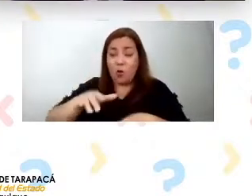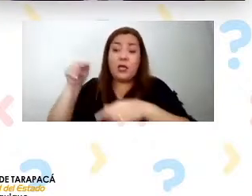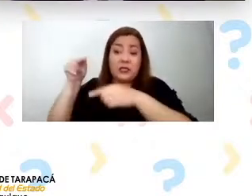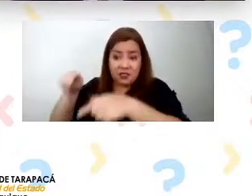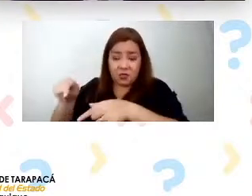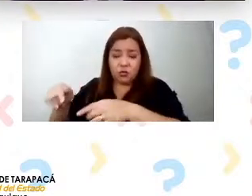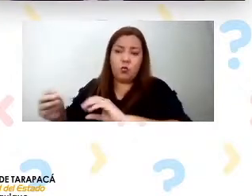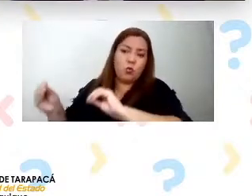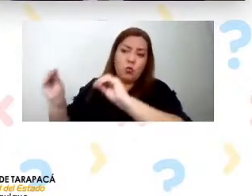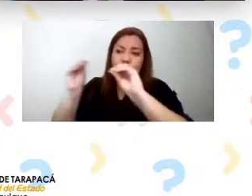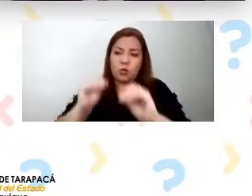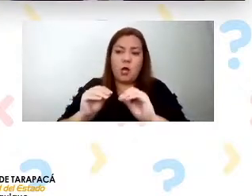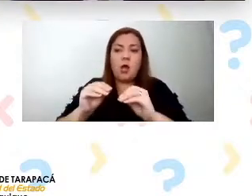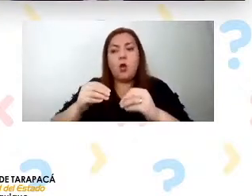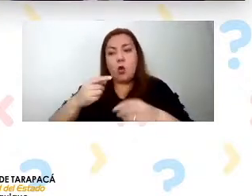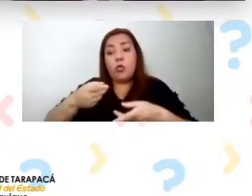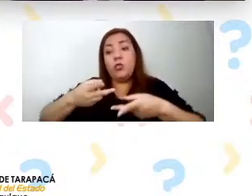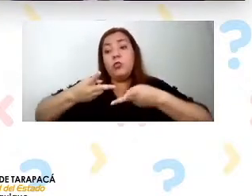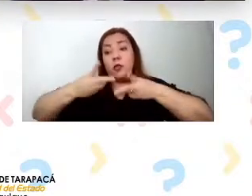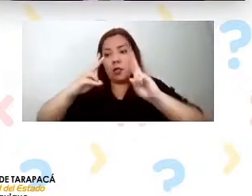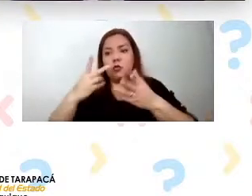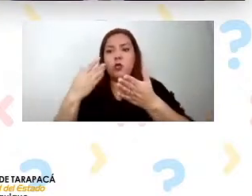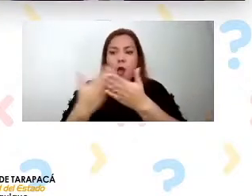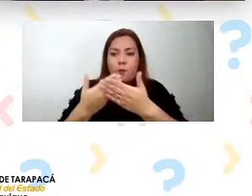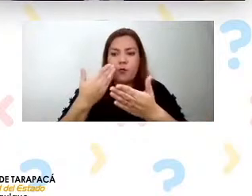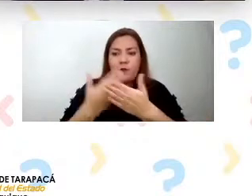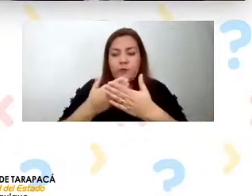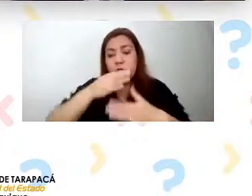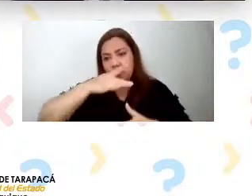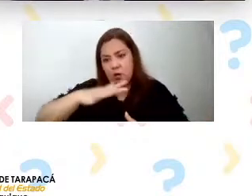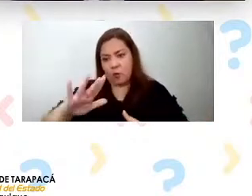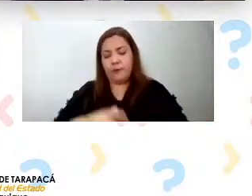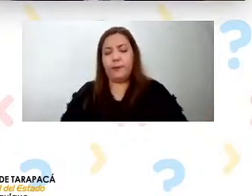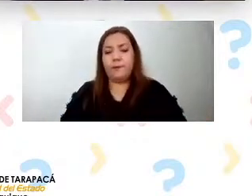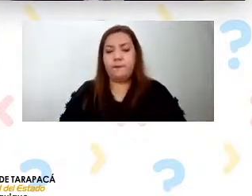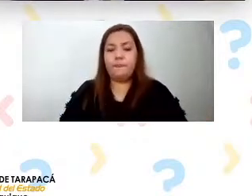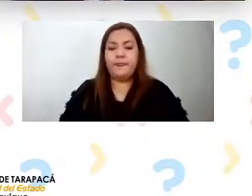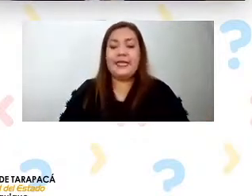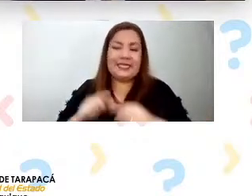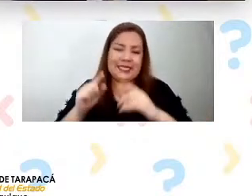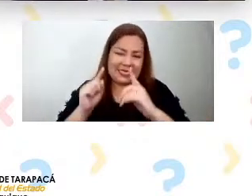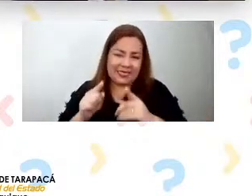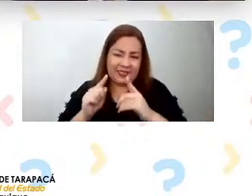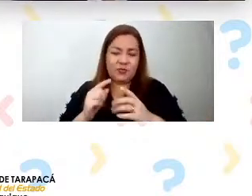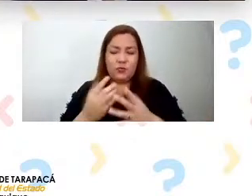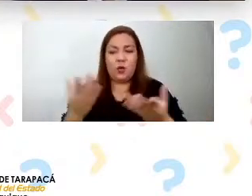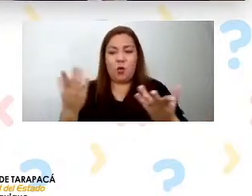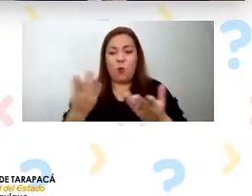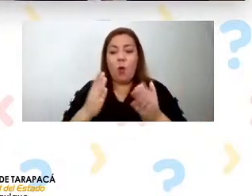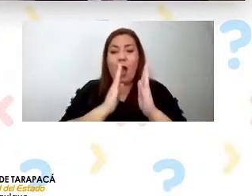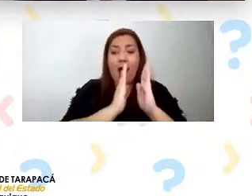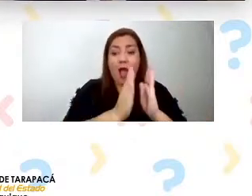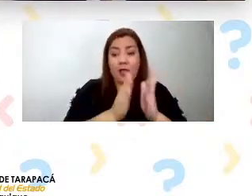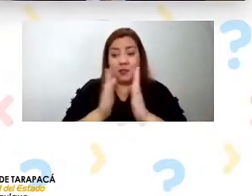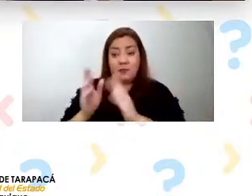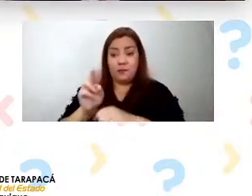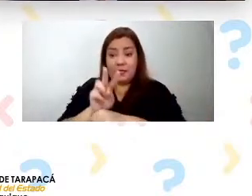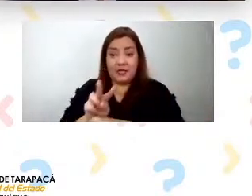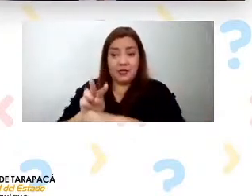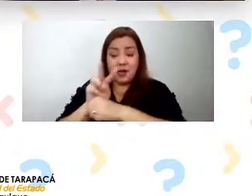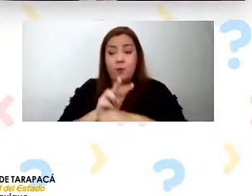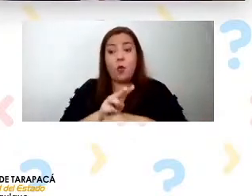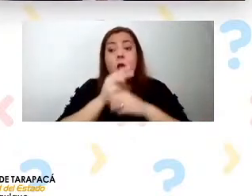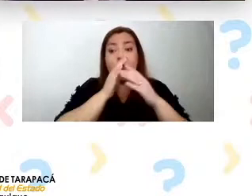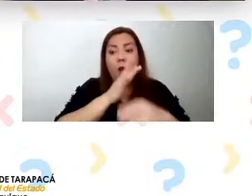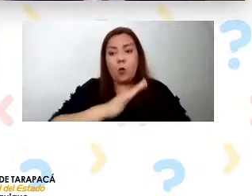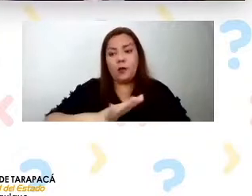conocemos como los derechos de aprovechamiento de estas aguas. Esa es la forma de administrar las aguas